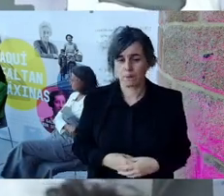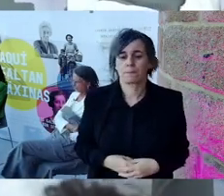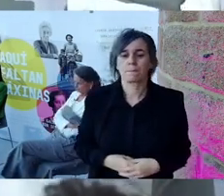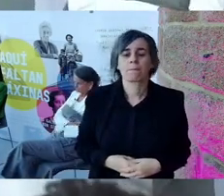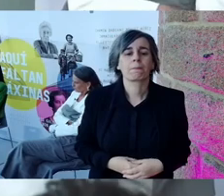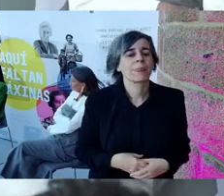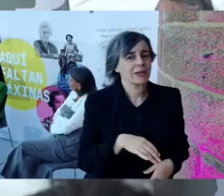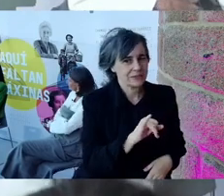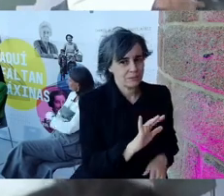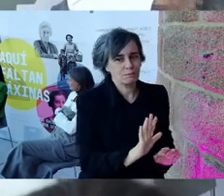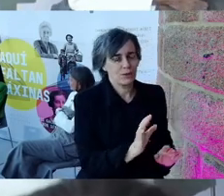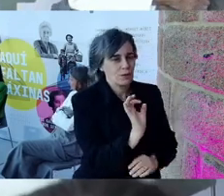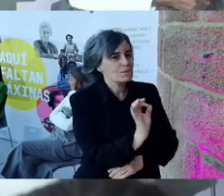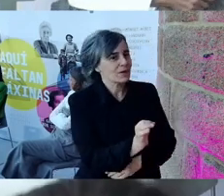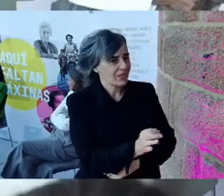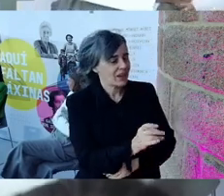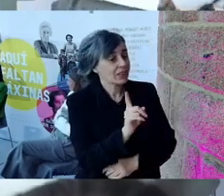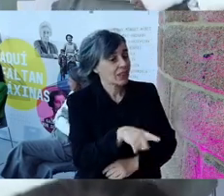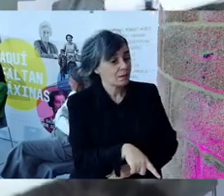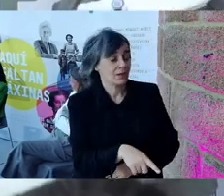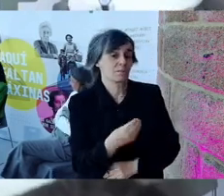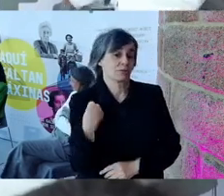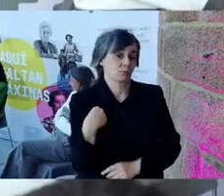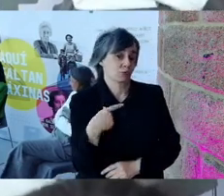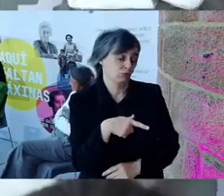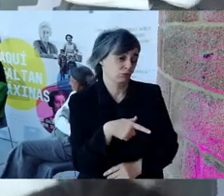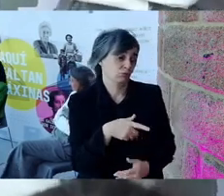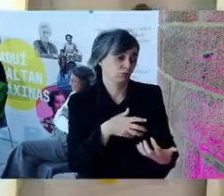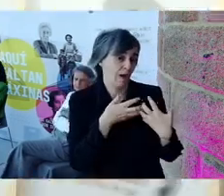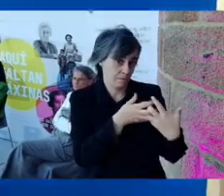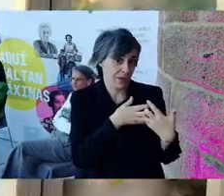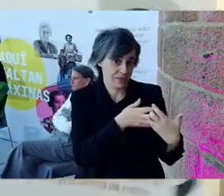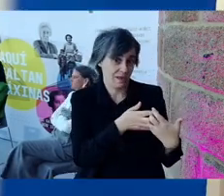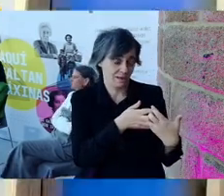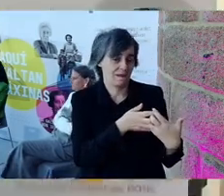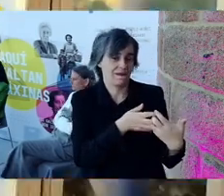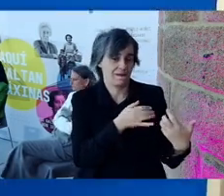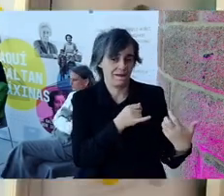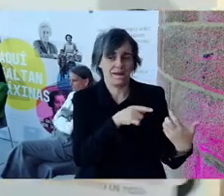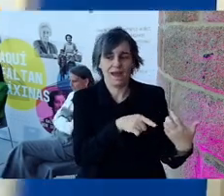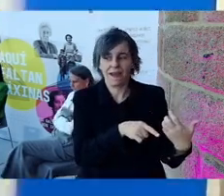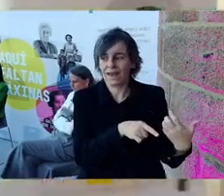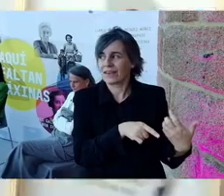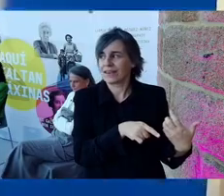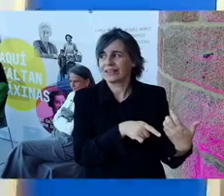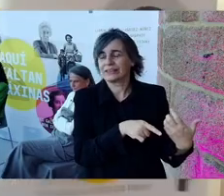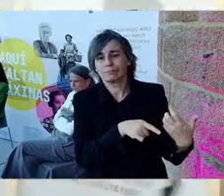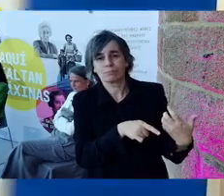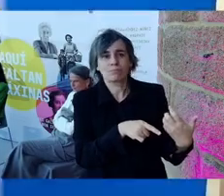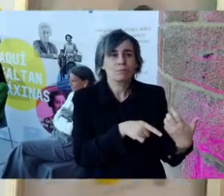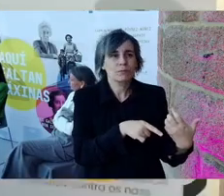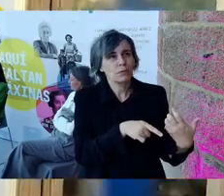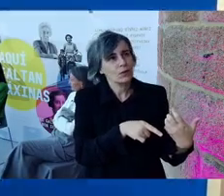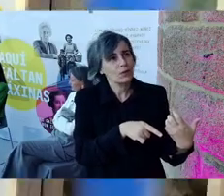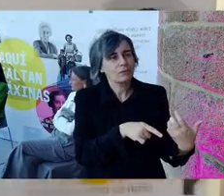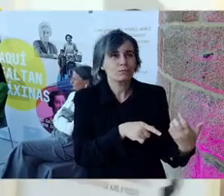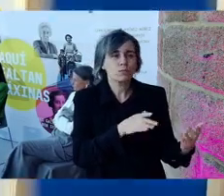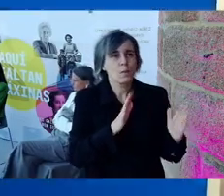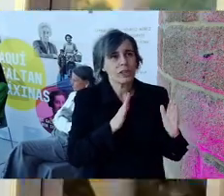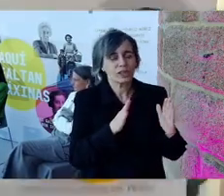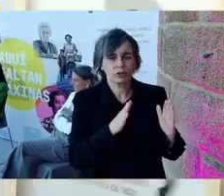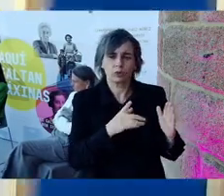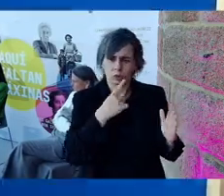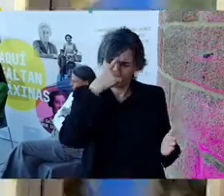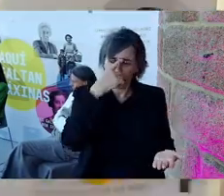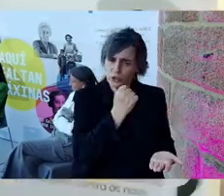sí, pero es verdad que también en medio de una de esas sufre Urraca pues un dos